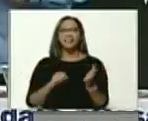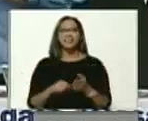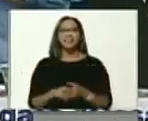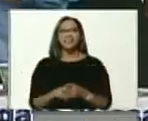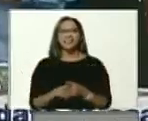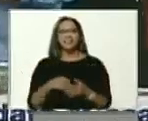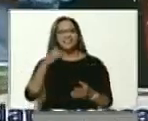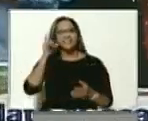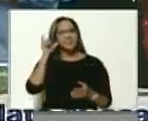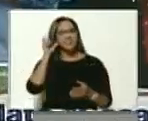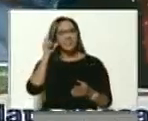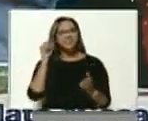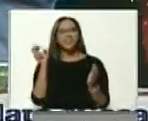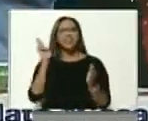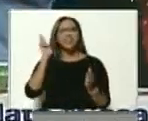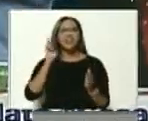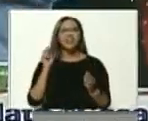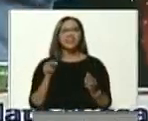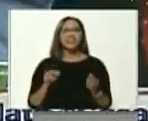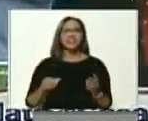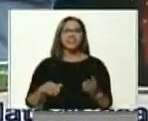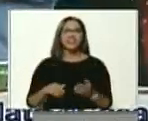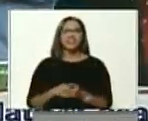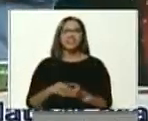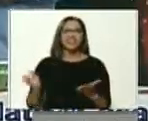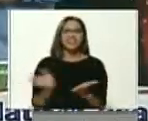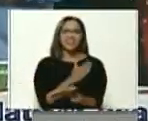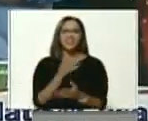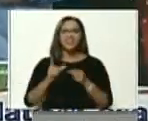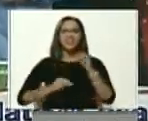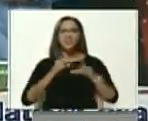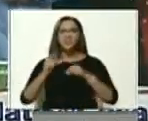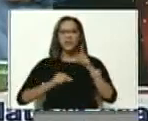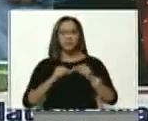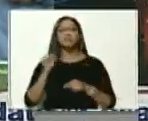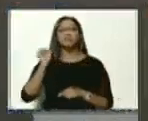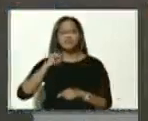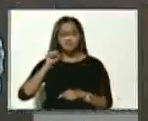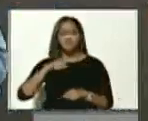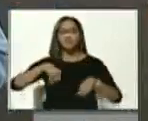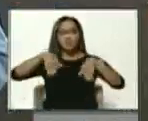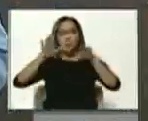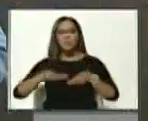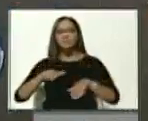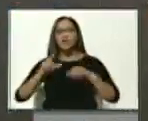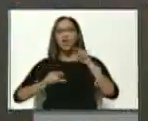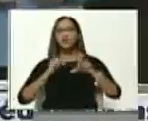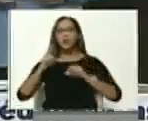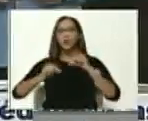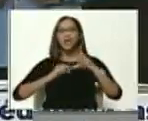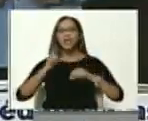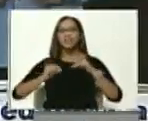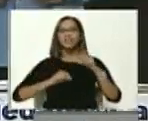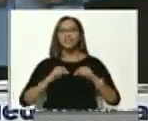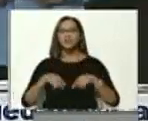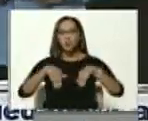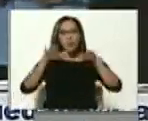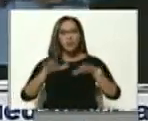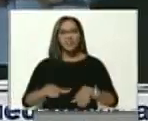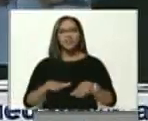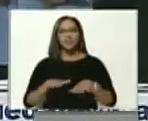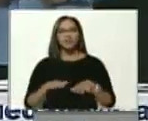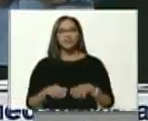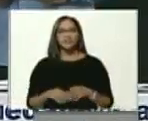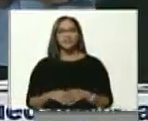Venía escuchando radio. Ajá. Que te quitaron la cuenta de Twitter. Es correcto, sí. Sí, eliminaron o suspendieron. Pues, o suspendieron la